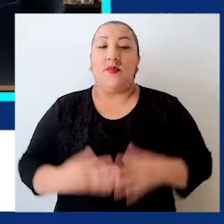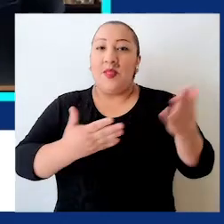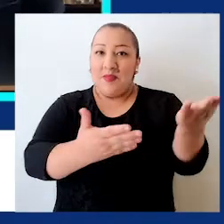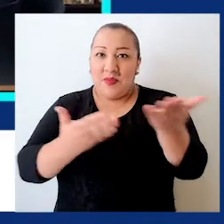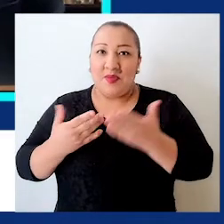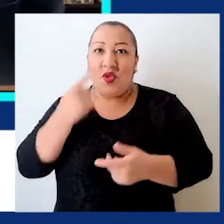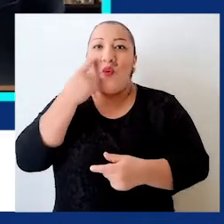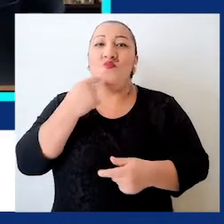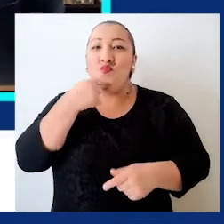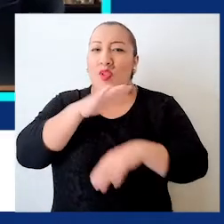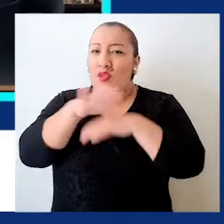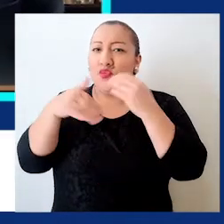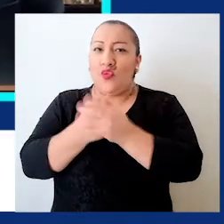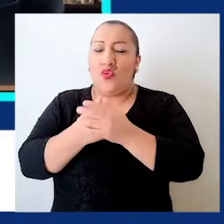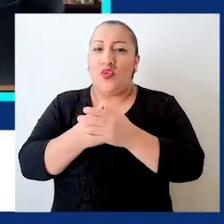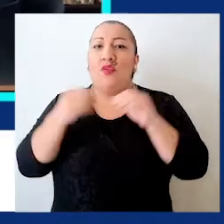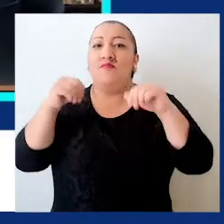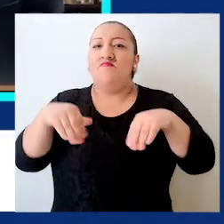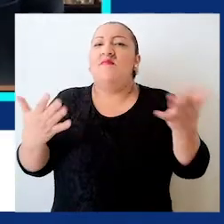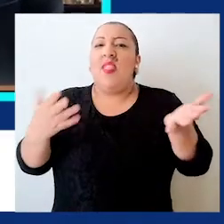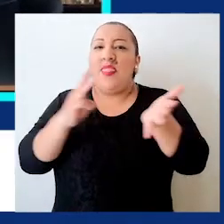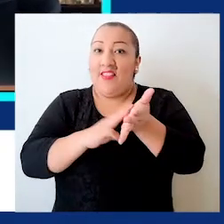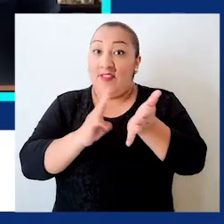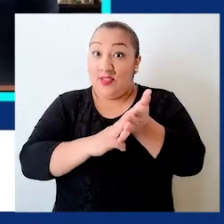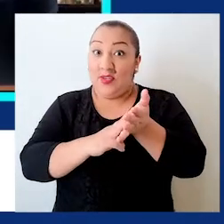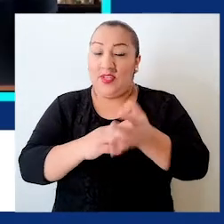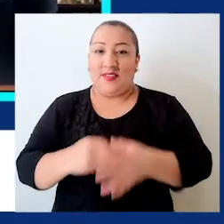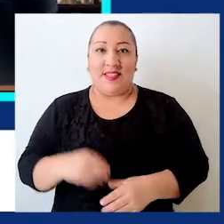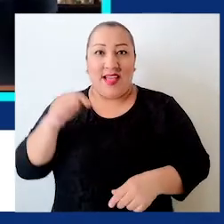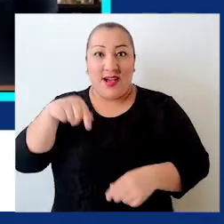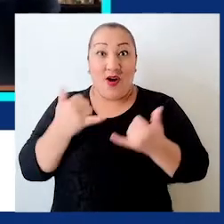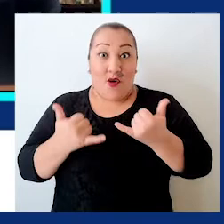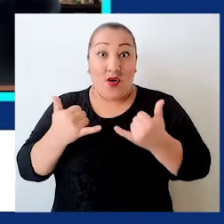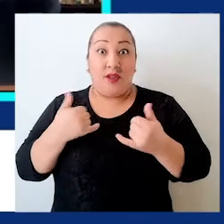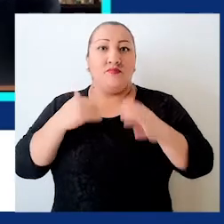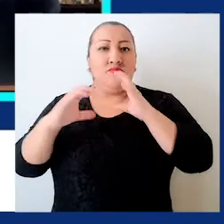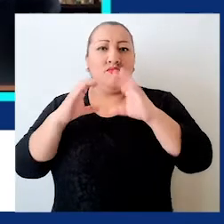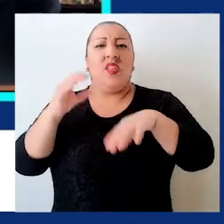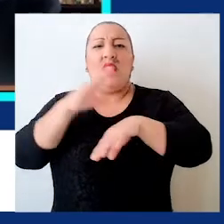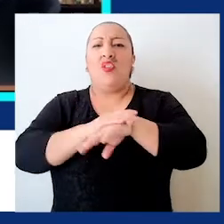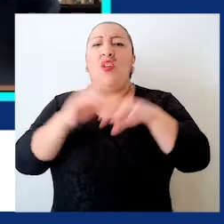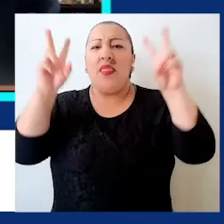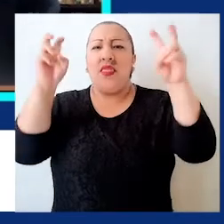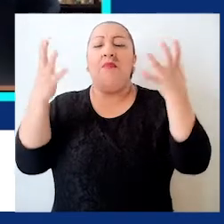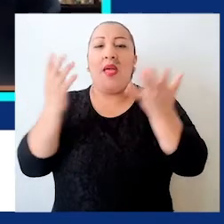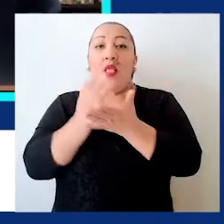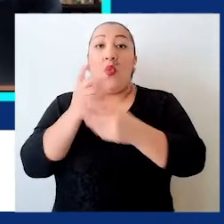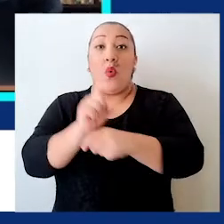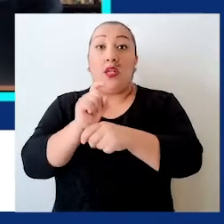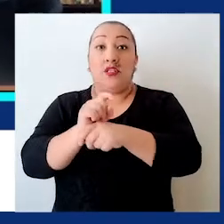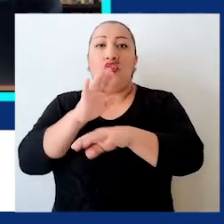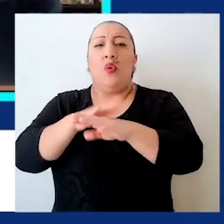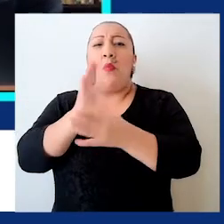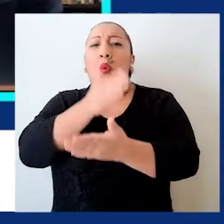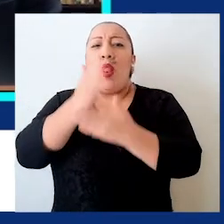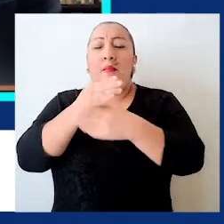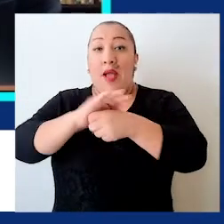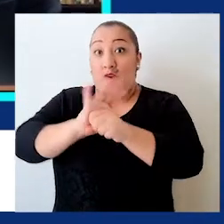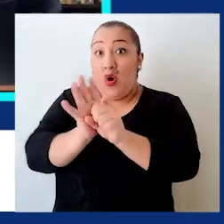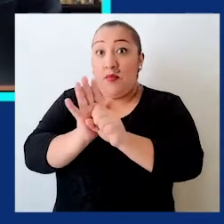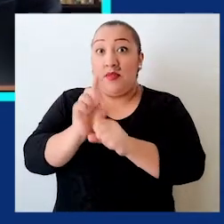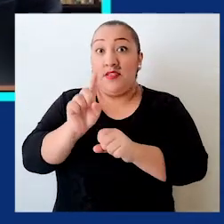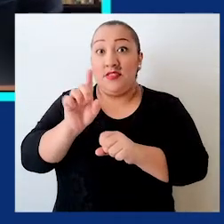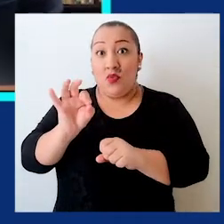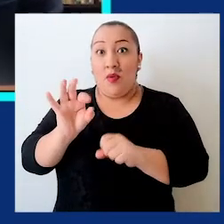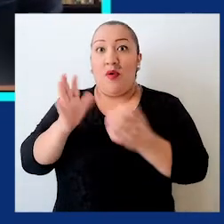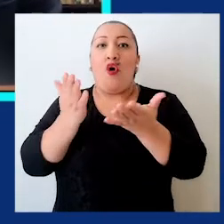Bienvenidas y bienvenidos a la Defensoría del Pueblo. En esta ocasión tocaremos el tema de educación en tiempos de COVID-19